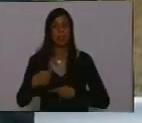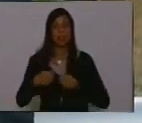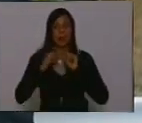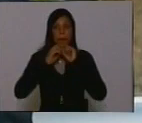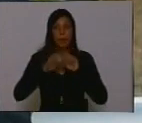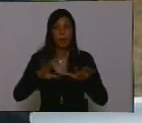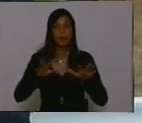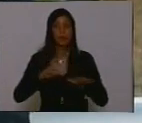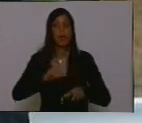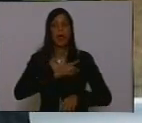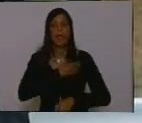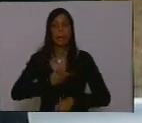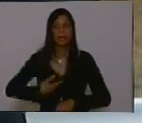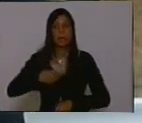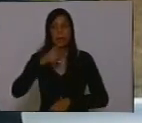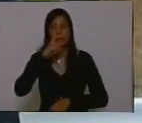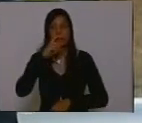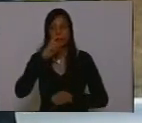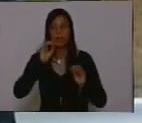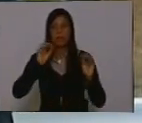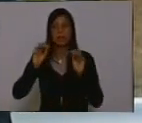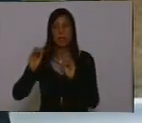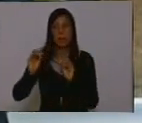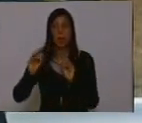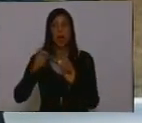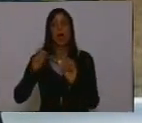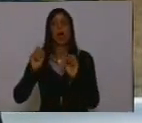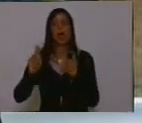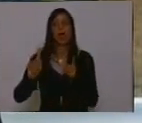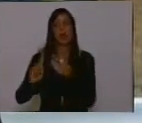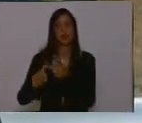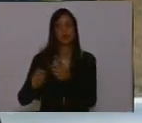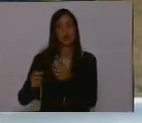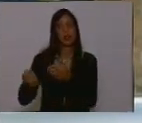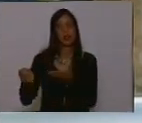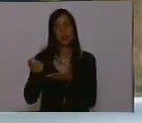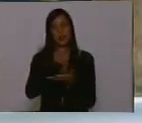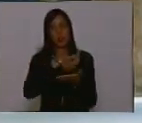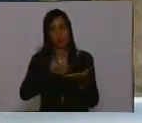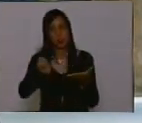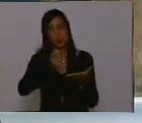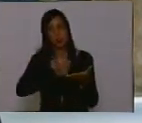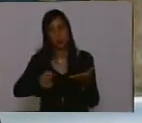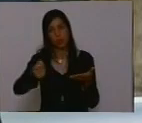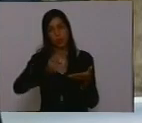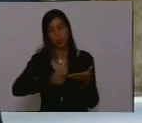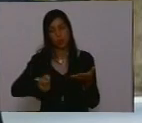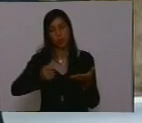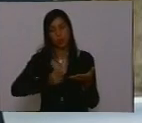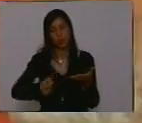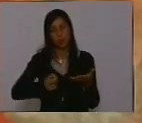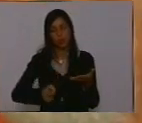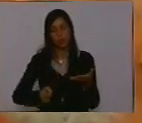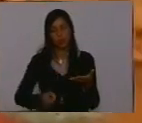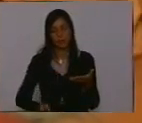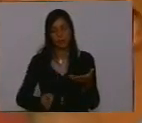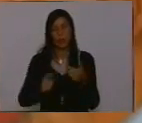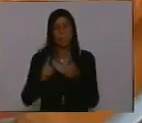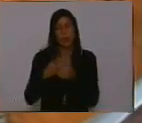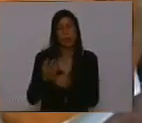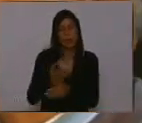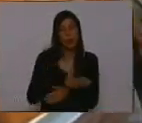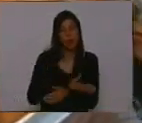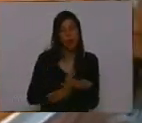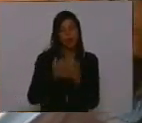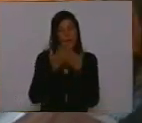entonces la solicitud de un documento que se redactó sobre la base del estudio